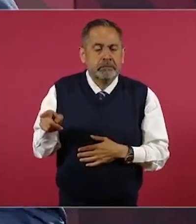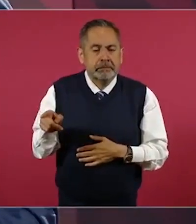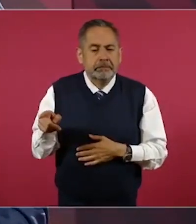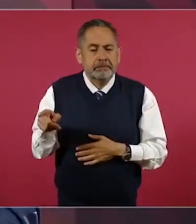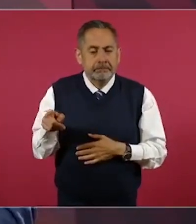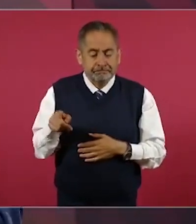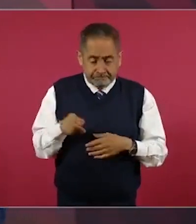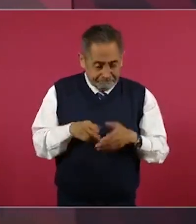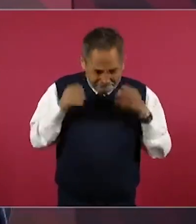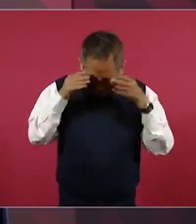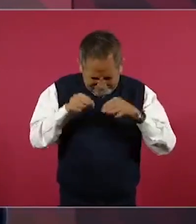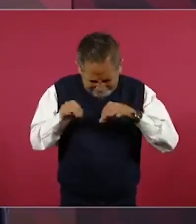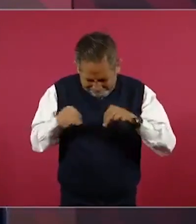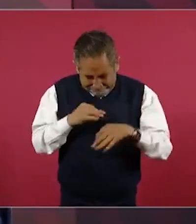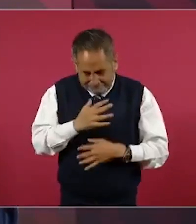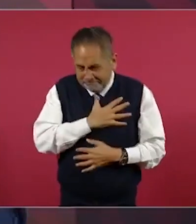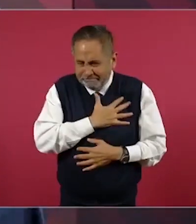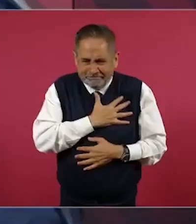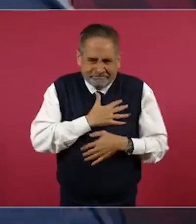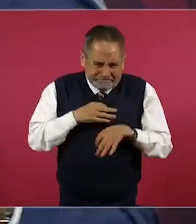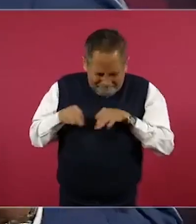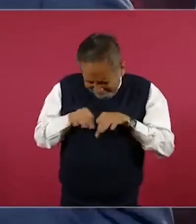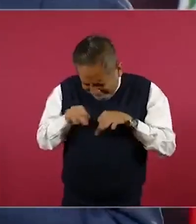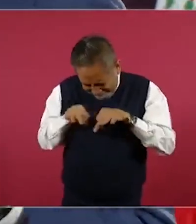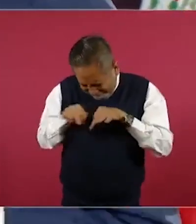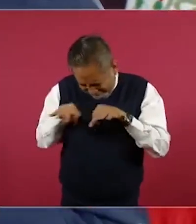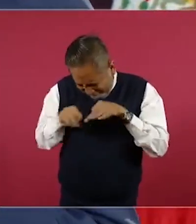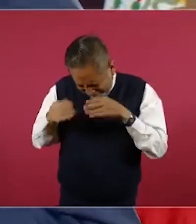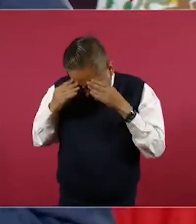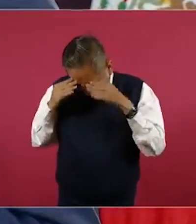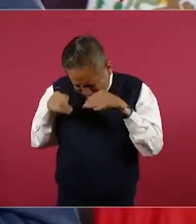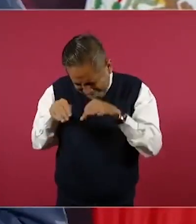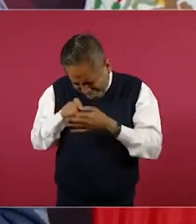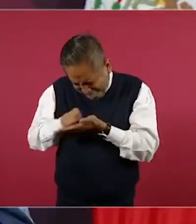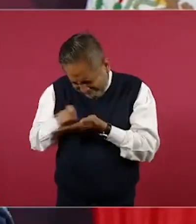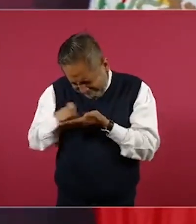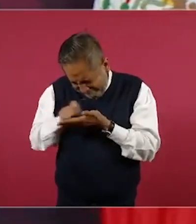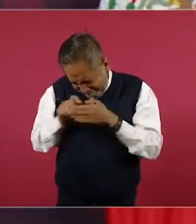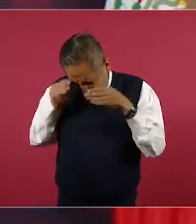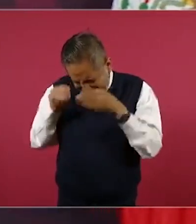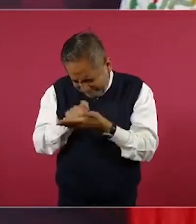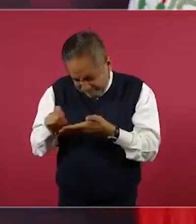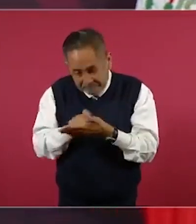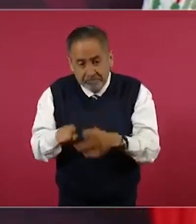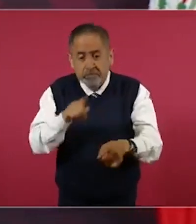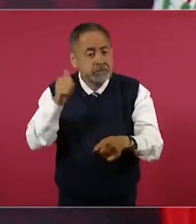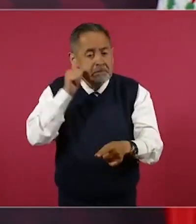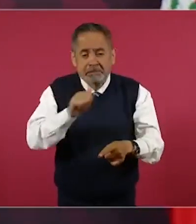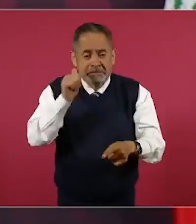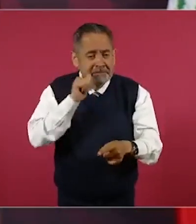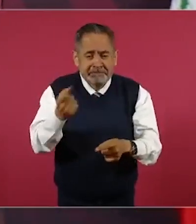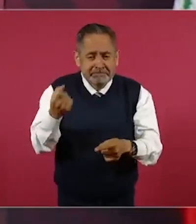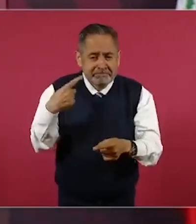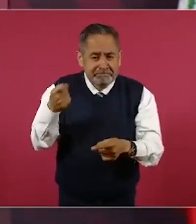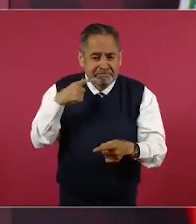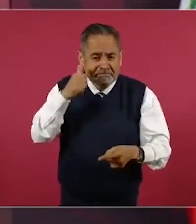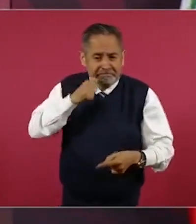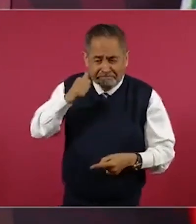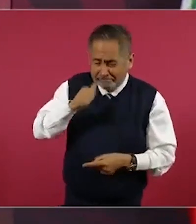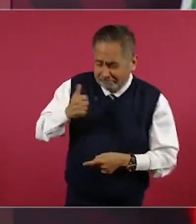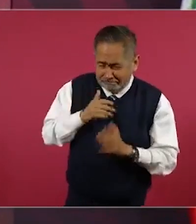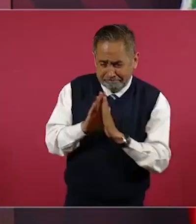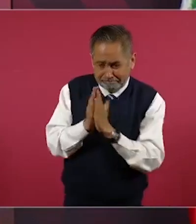me apasion no O sea todos los libros que escribía me